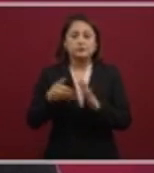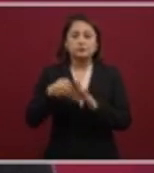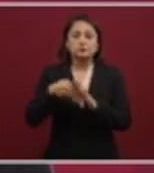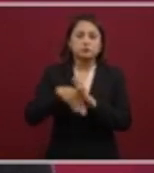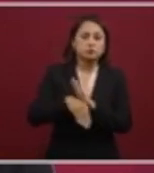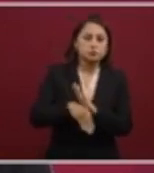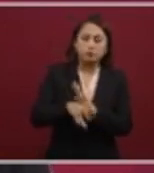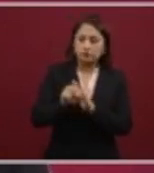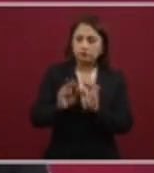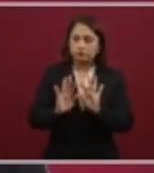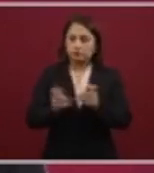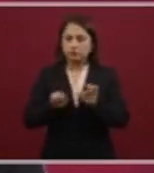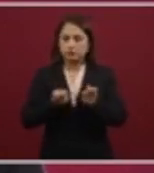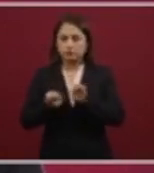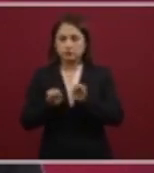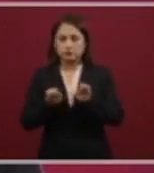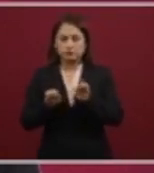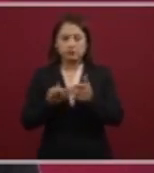Entonces, ¿cómo